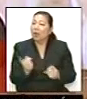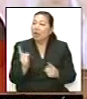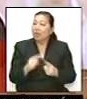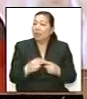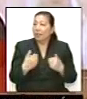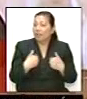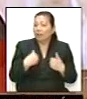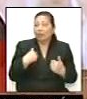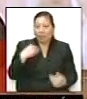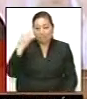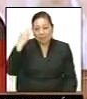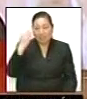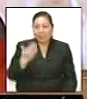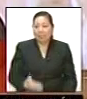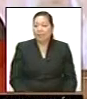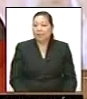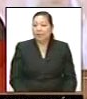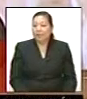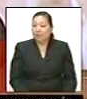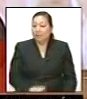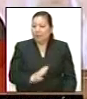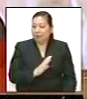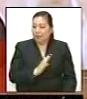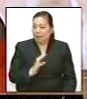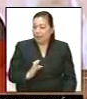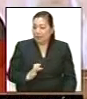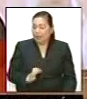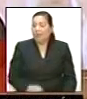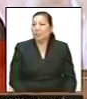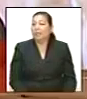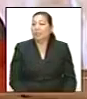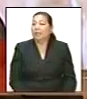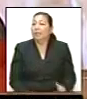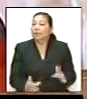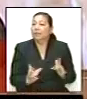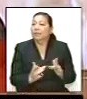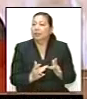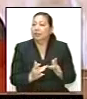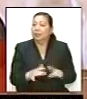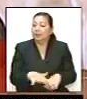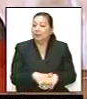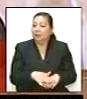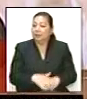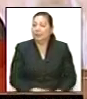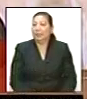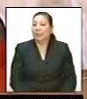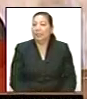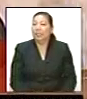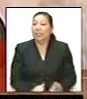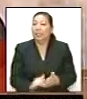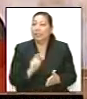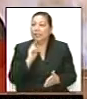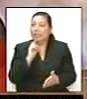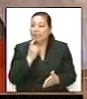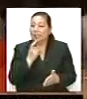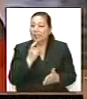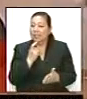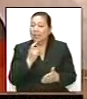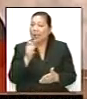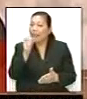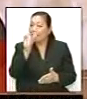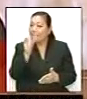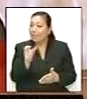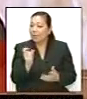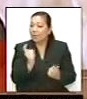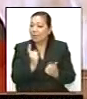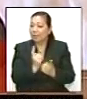tengo conocimiento, ese es el estado, esta identificación del gestor que sea el agente que